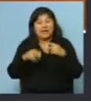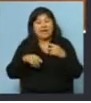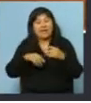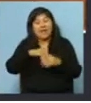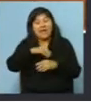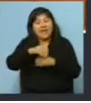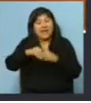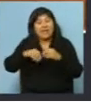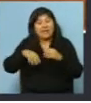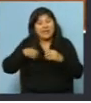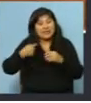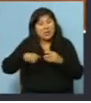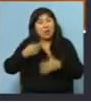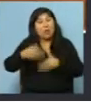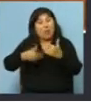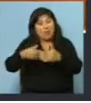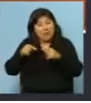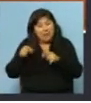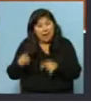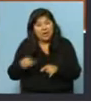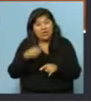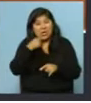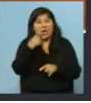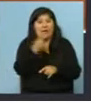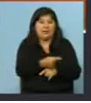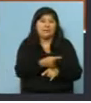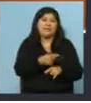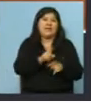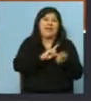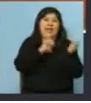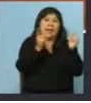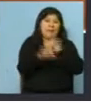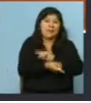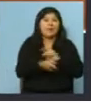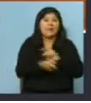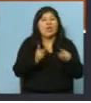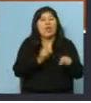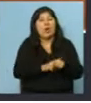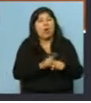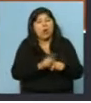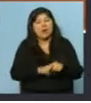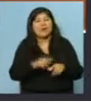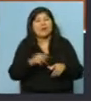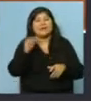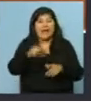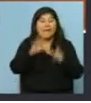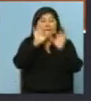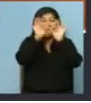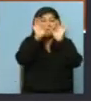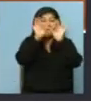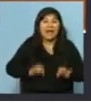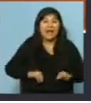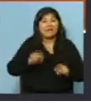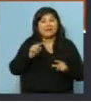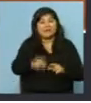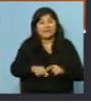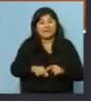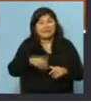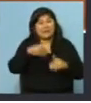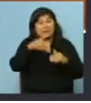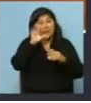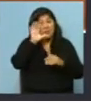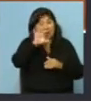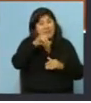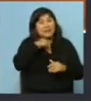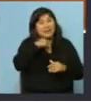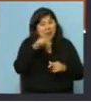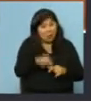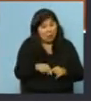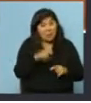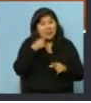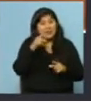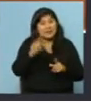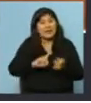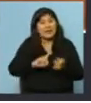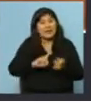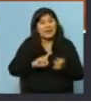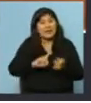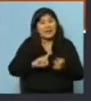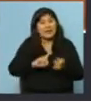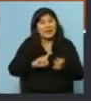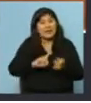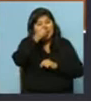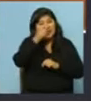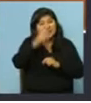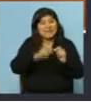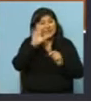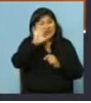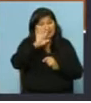la reprogramación del Plan Social Nutricional Provincial Plazo NUP. De lunes 25 hasta el viernes 29 de